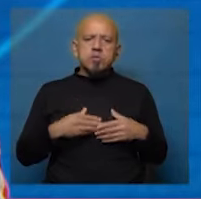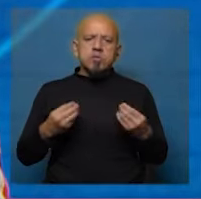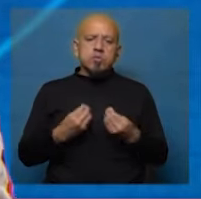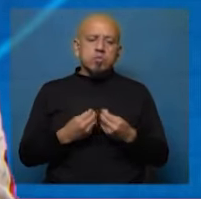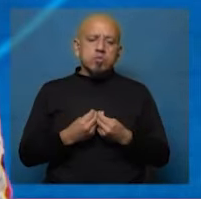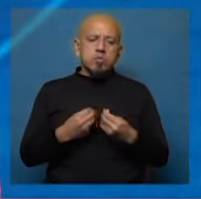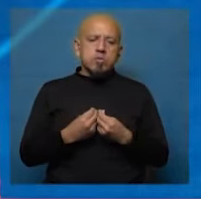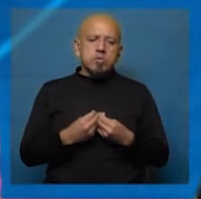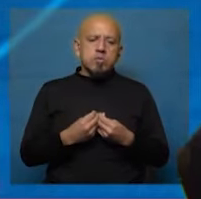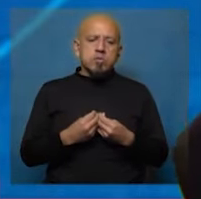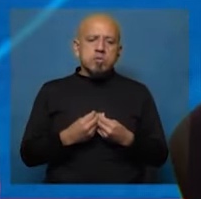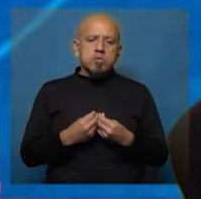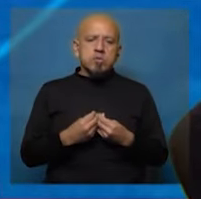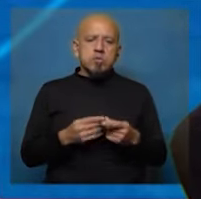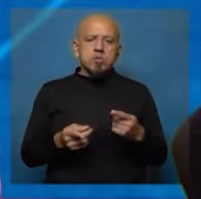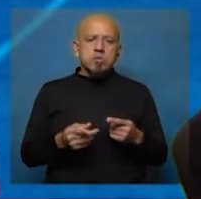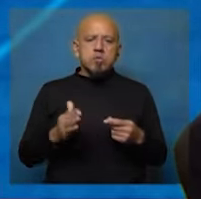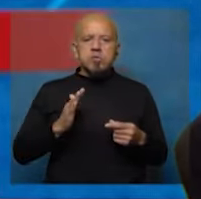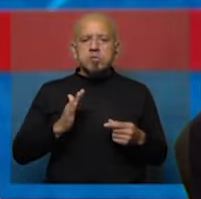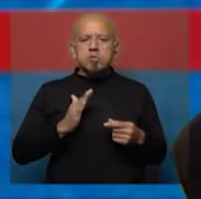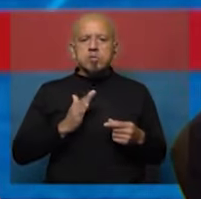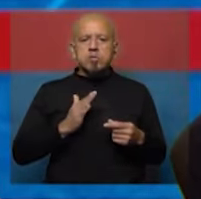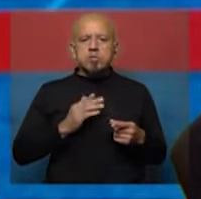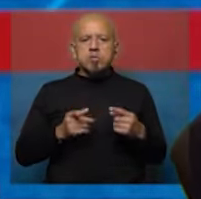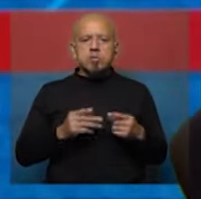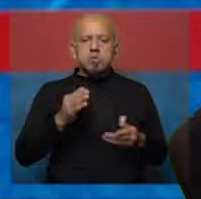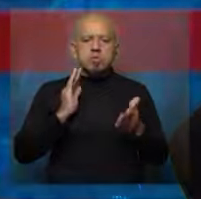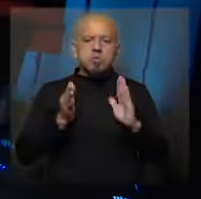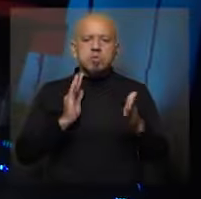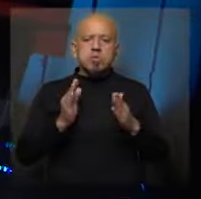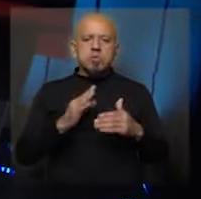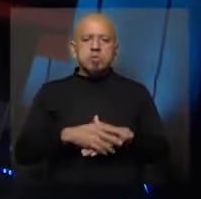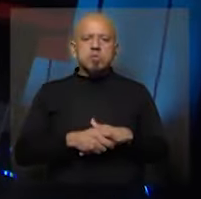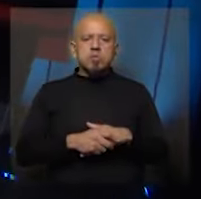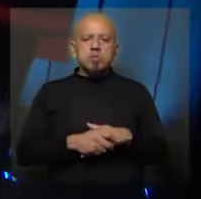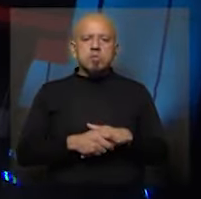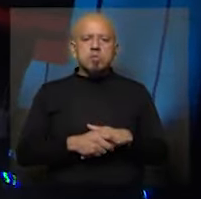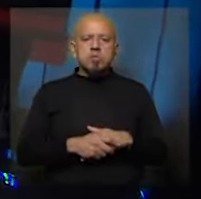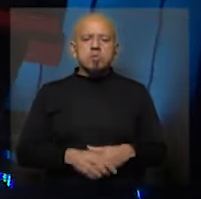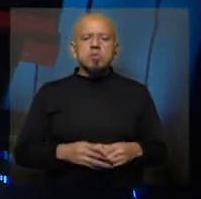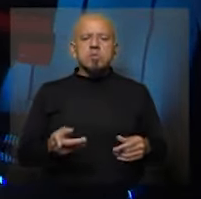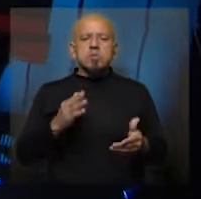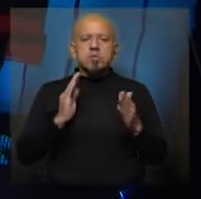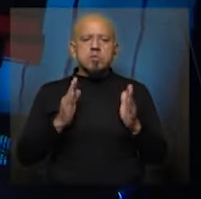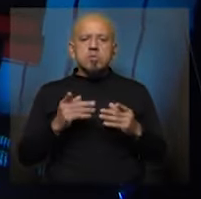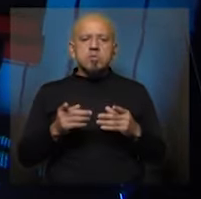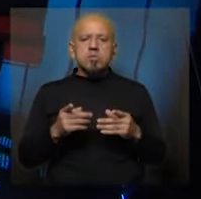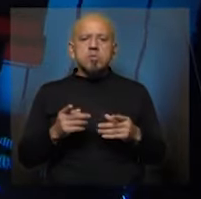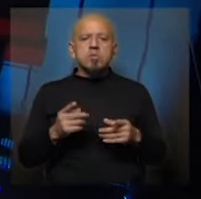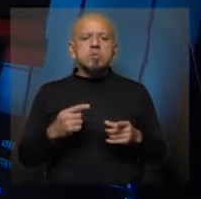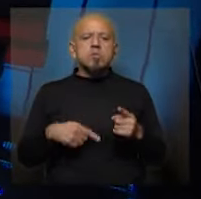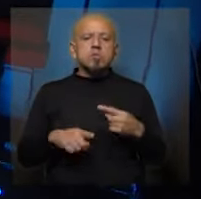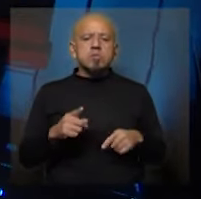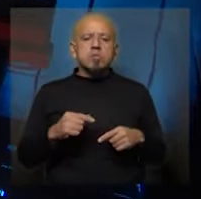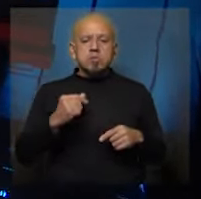casos que la donde las mujeres han tomado abogados amigos abogados cercanos conocidos de alguien que